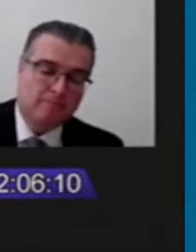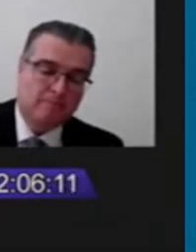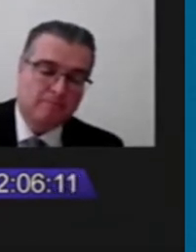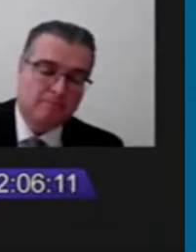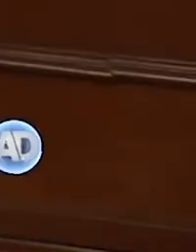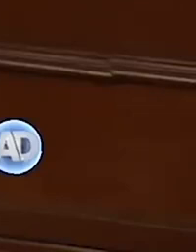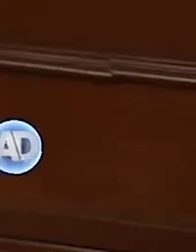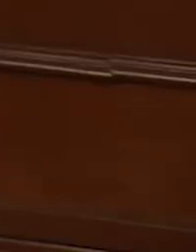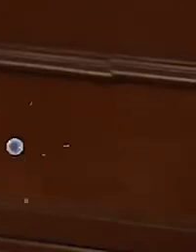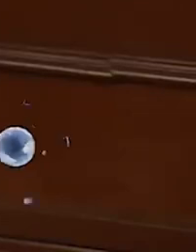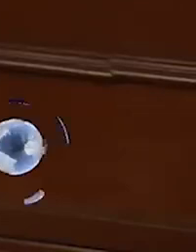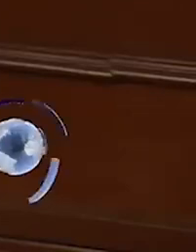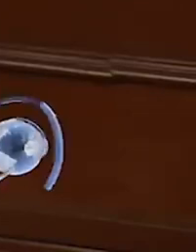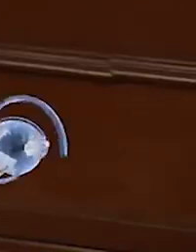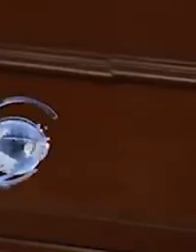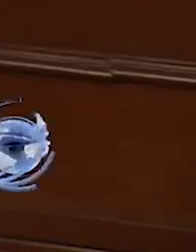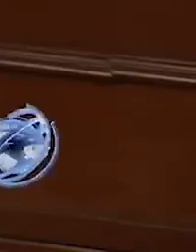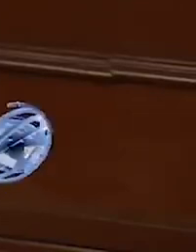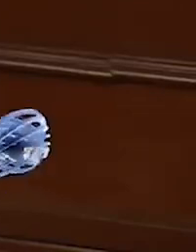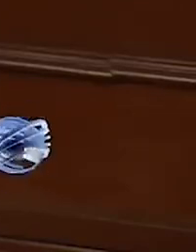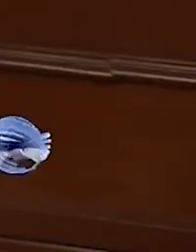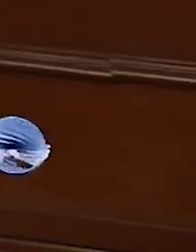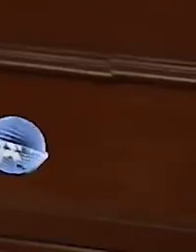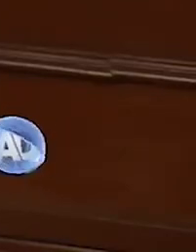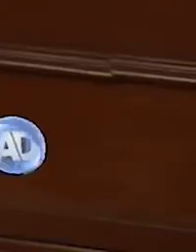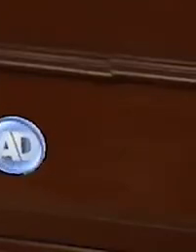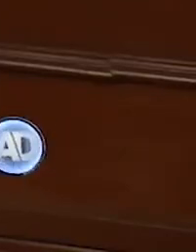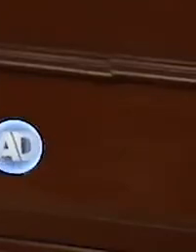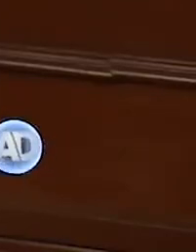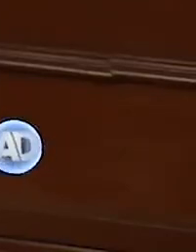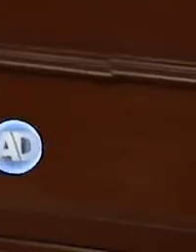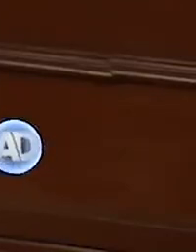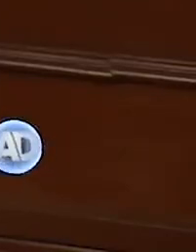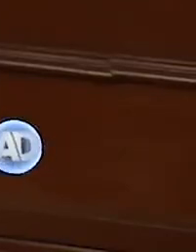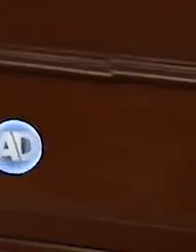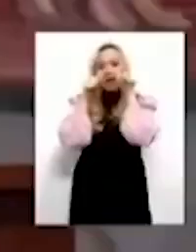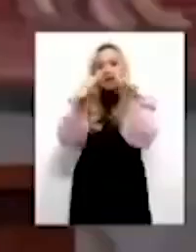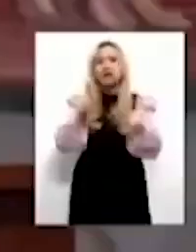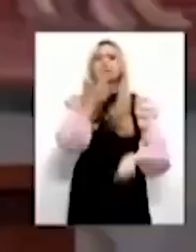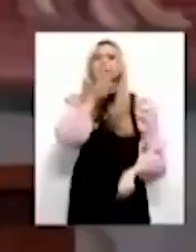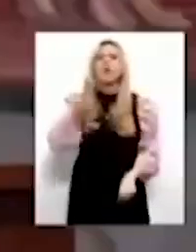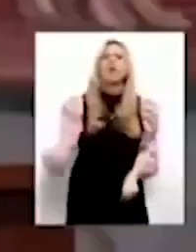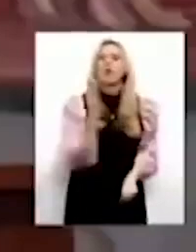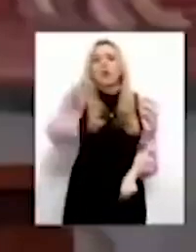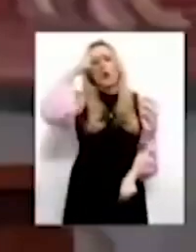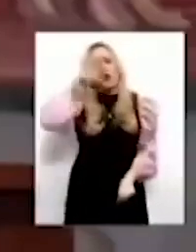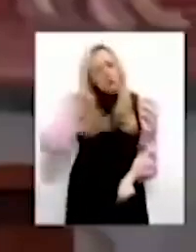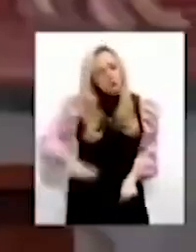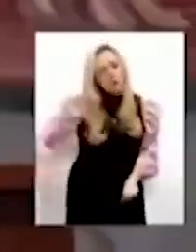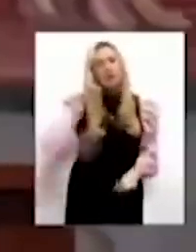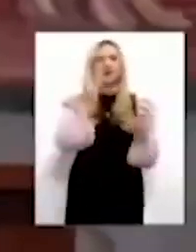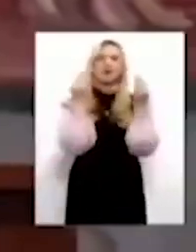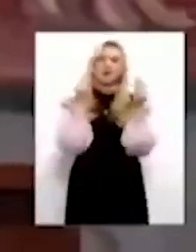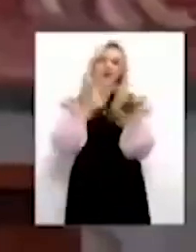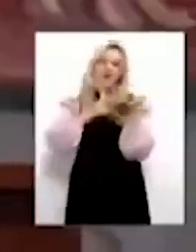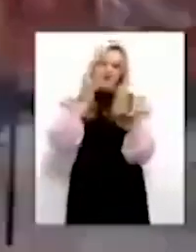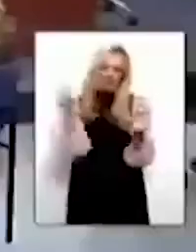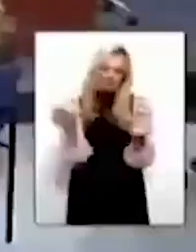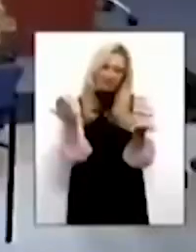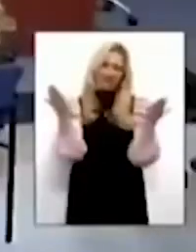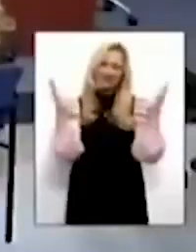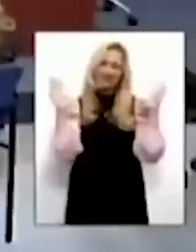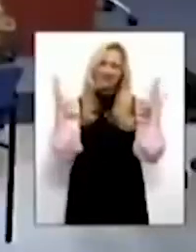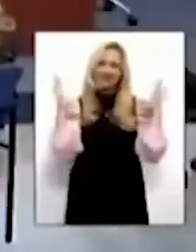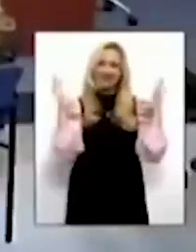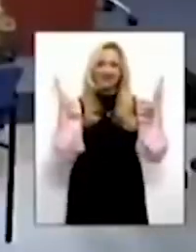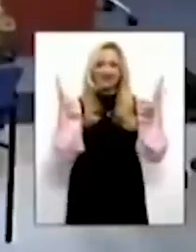alto tribunal. Ante ello, Arturo Saldívar escribió en redes sociales que la política de cero tolerancia al acoso sexual y a la violencia